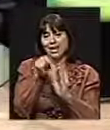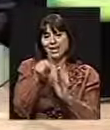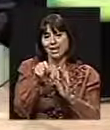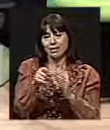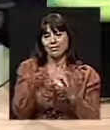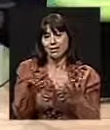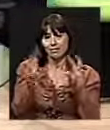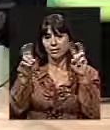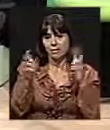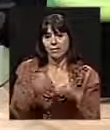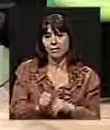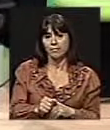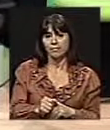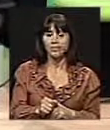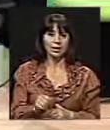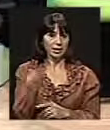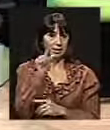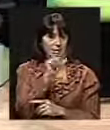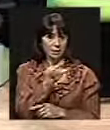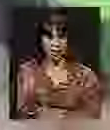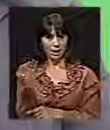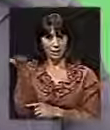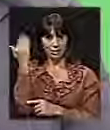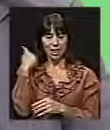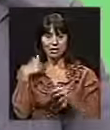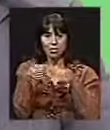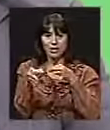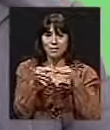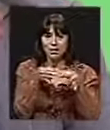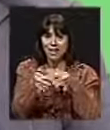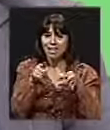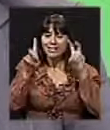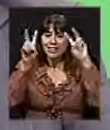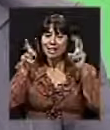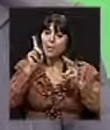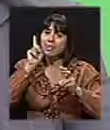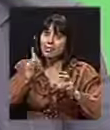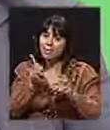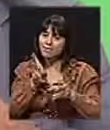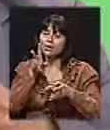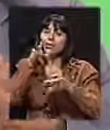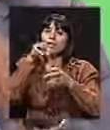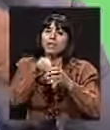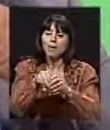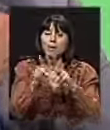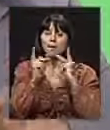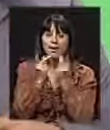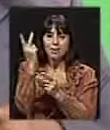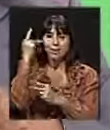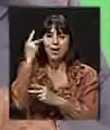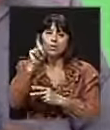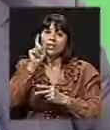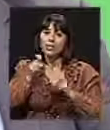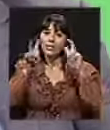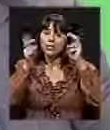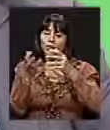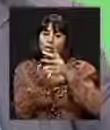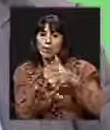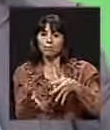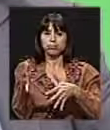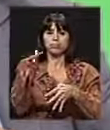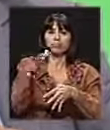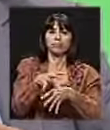semana pasada explicaba que es que debería ser un tema partidario y debería ser una prioridad de